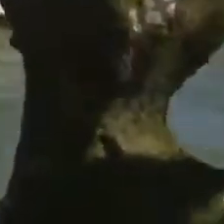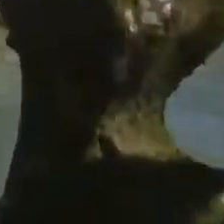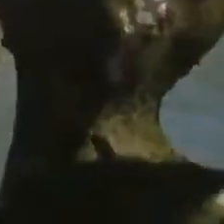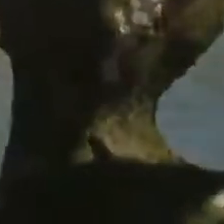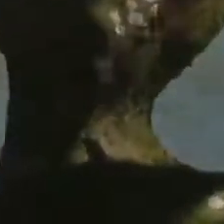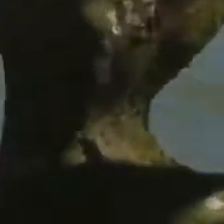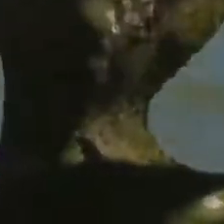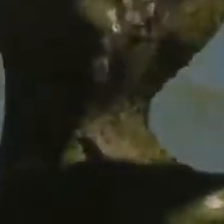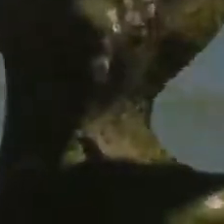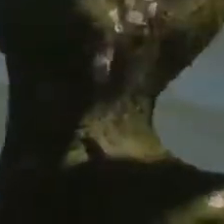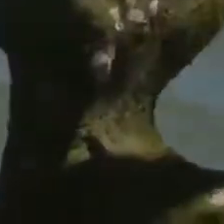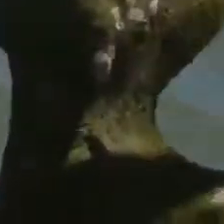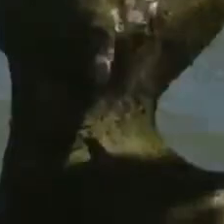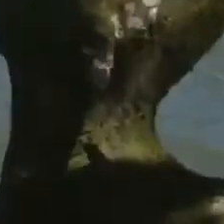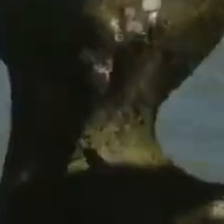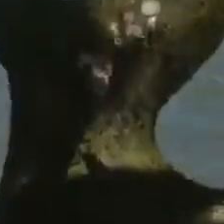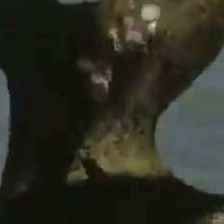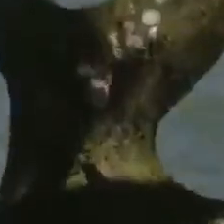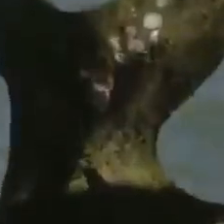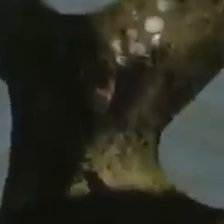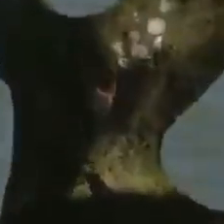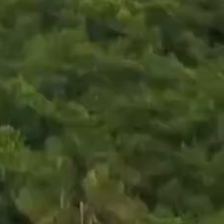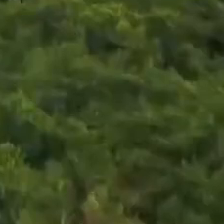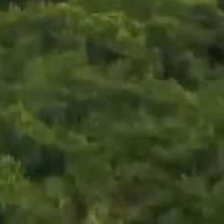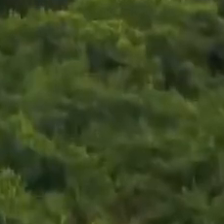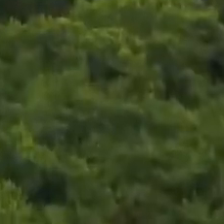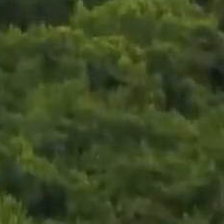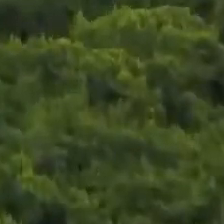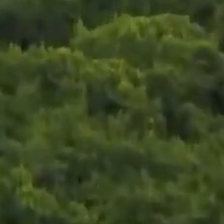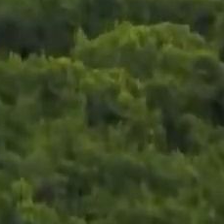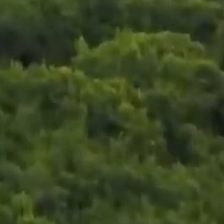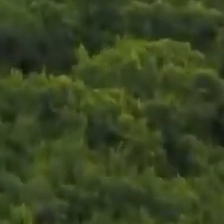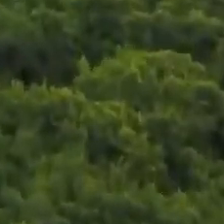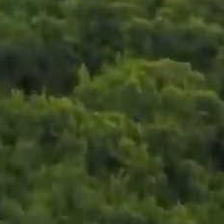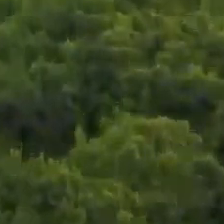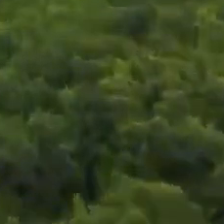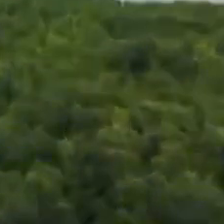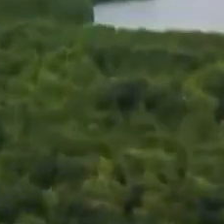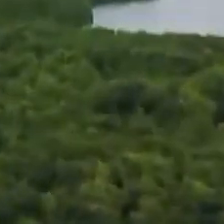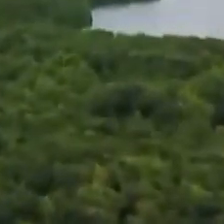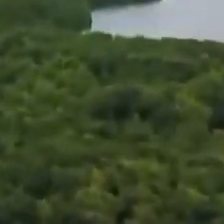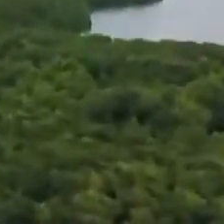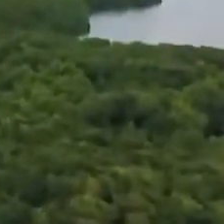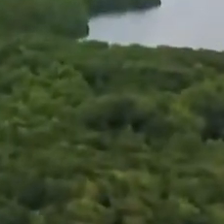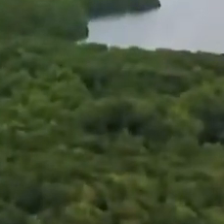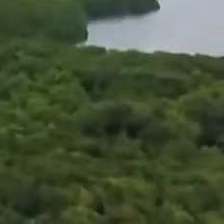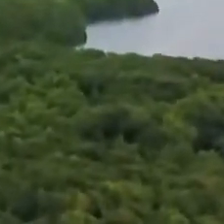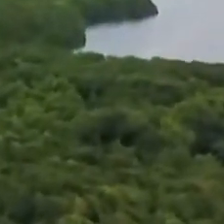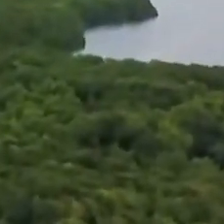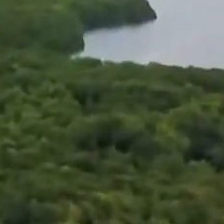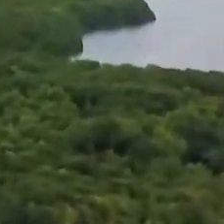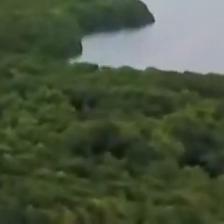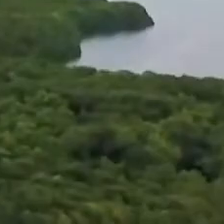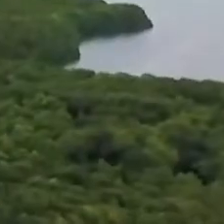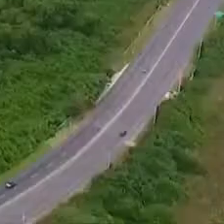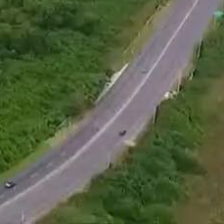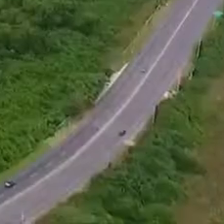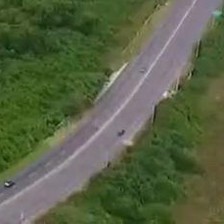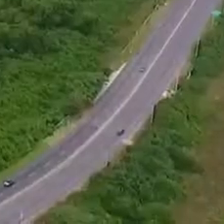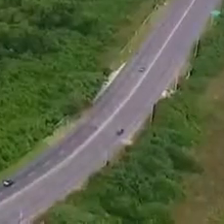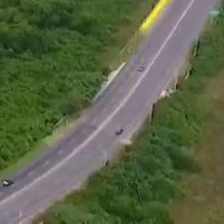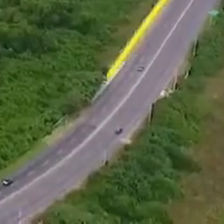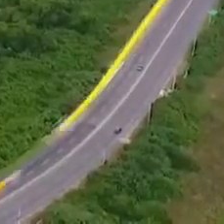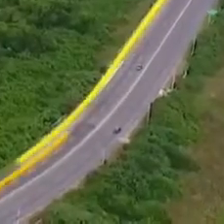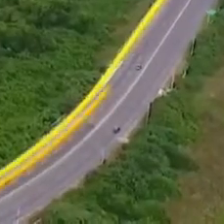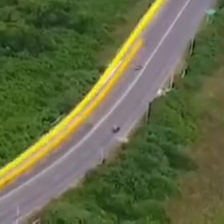precisamente recordamos que este proyecto contempla varios componentes: la conexión con la naturaleza, el impulso al turismo